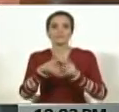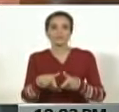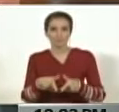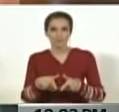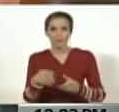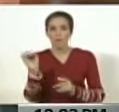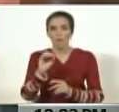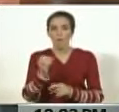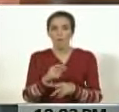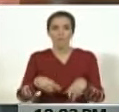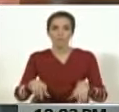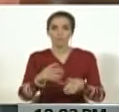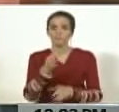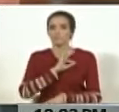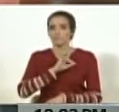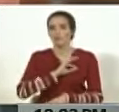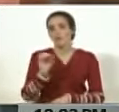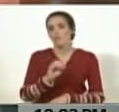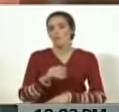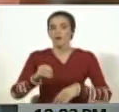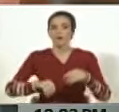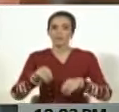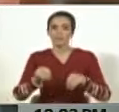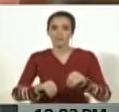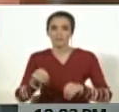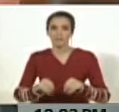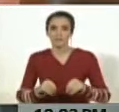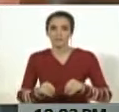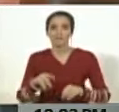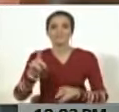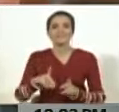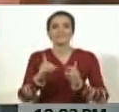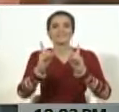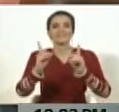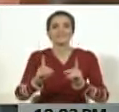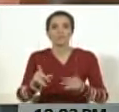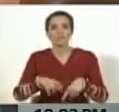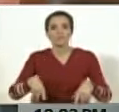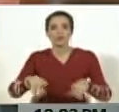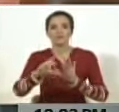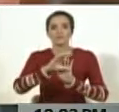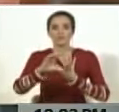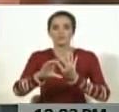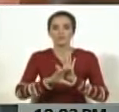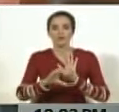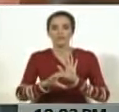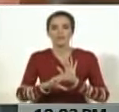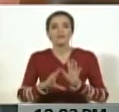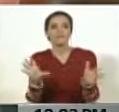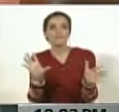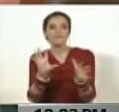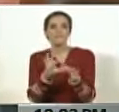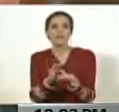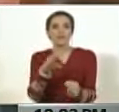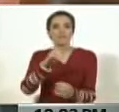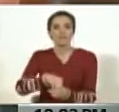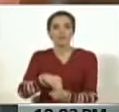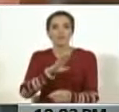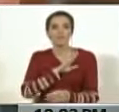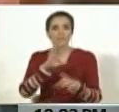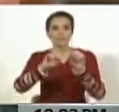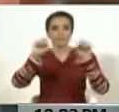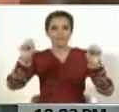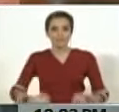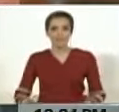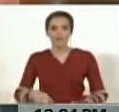o de la Sala Social o de la Sala Electoral. Y la decisión de la Sala Constitucional es vinculante dentro del propio sistema